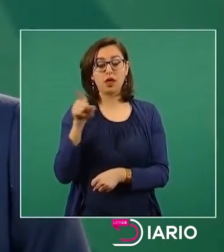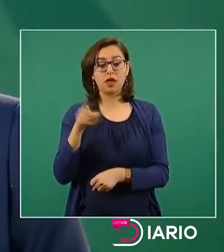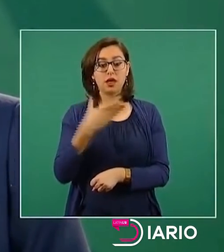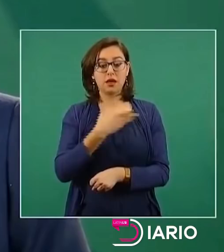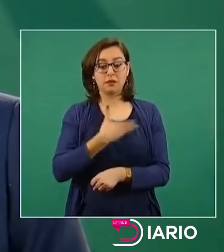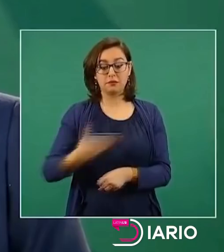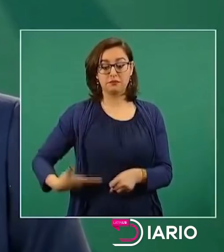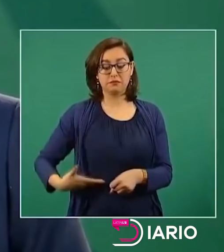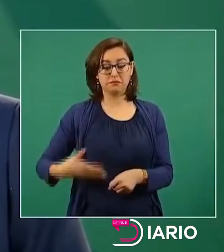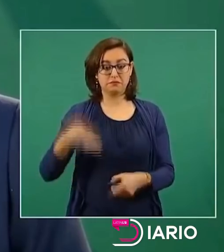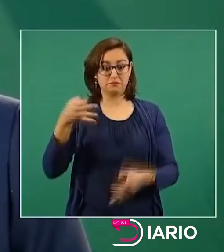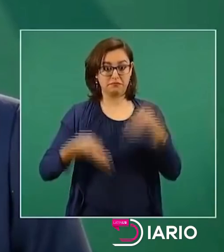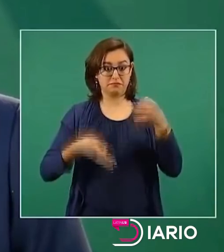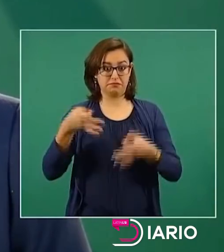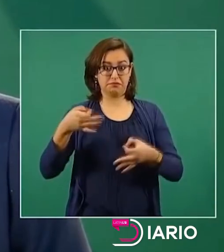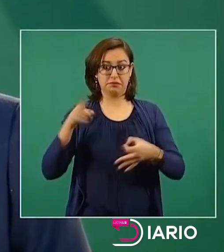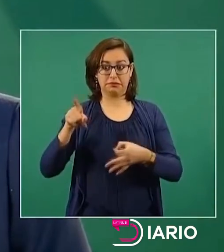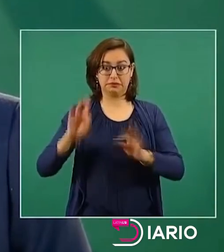honesto